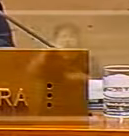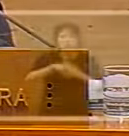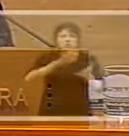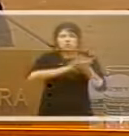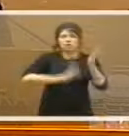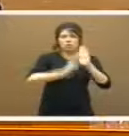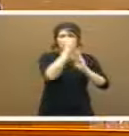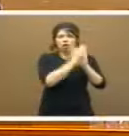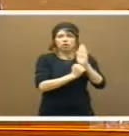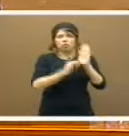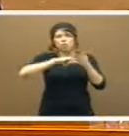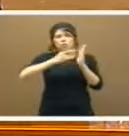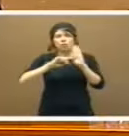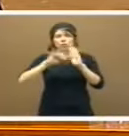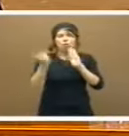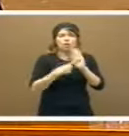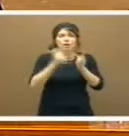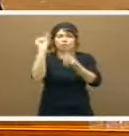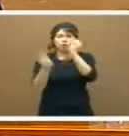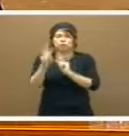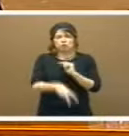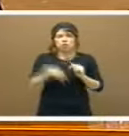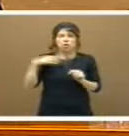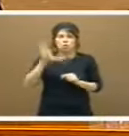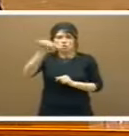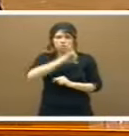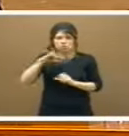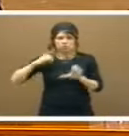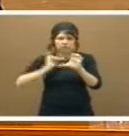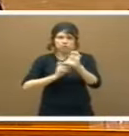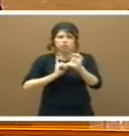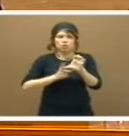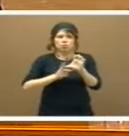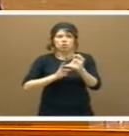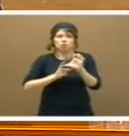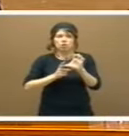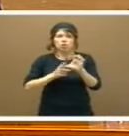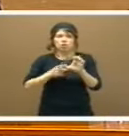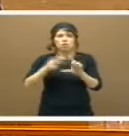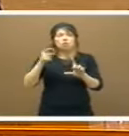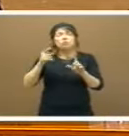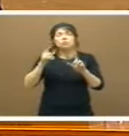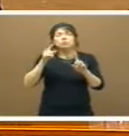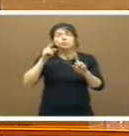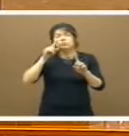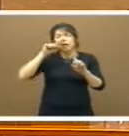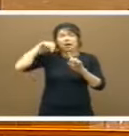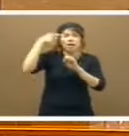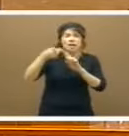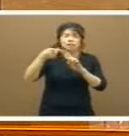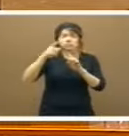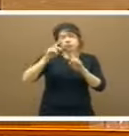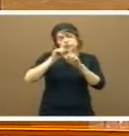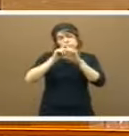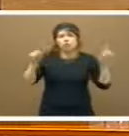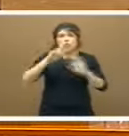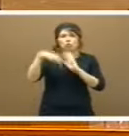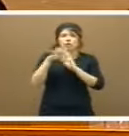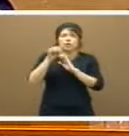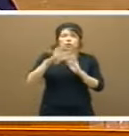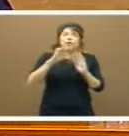texto articulado del proyecto de ley de presupuestos generales de la Comunidad Autónoma de Extremadura para el 2014 en su conjunto. Repito, el